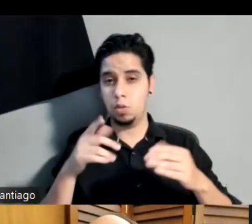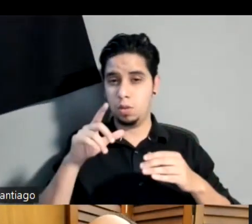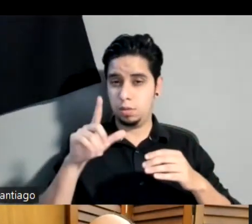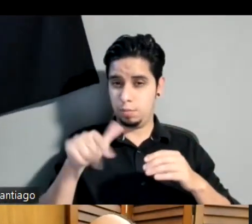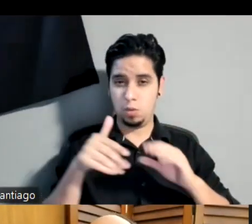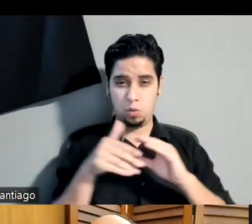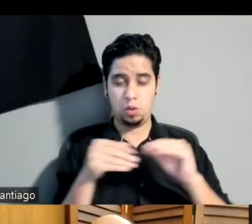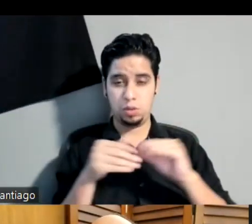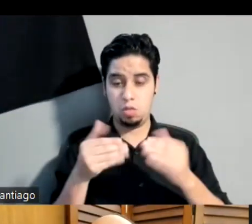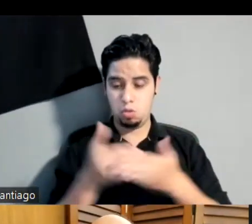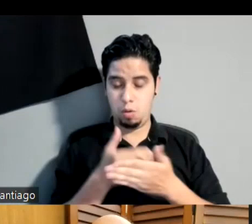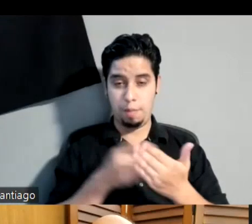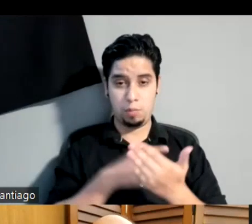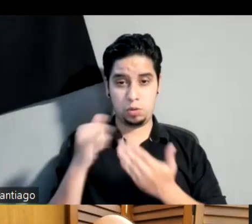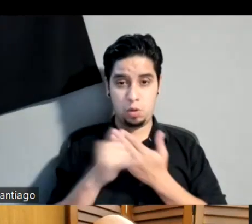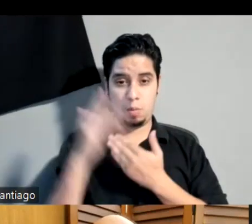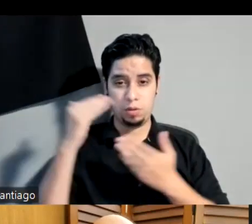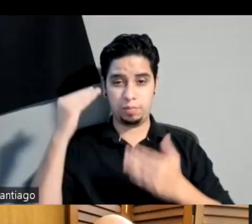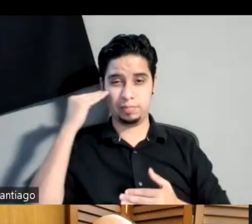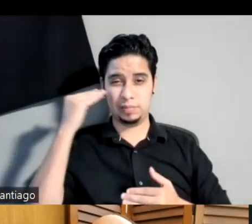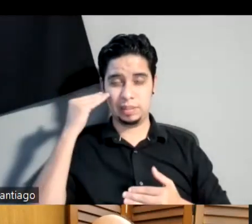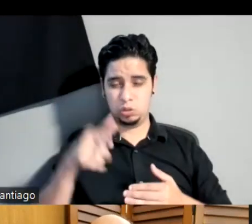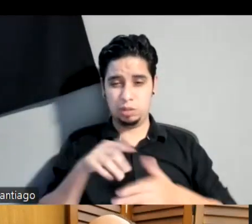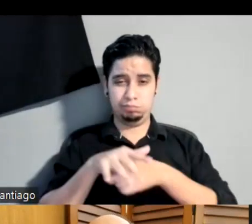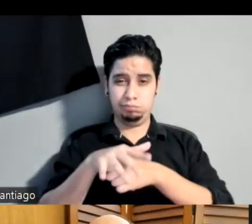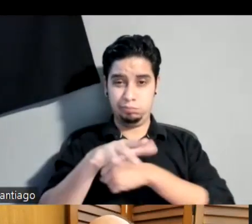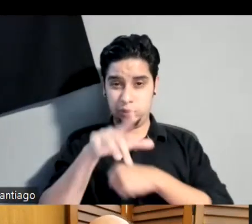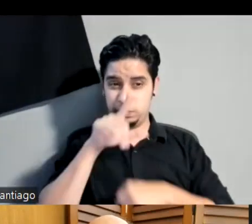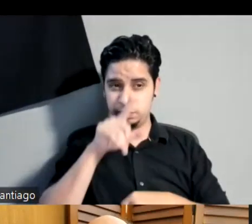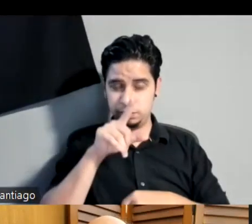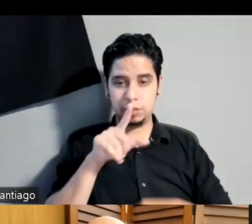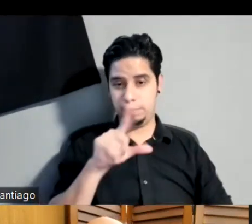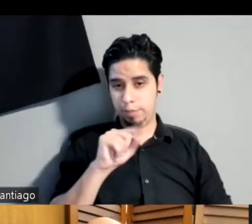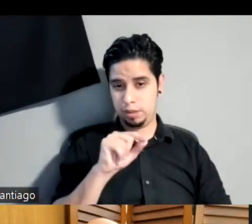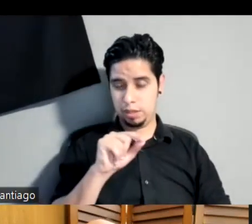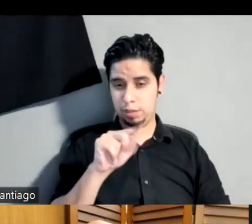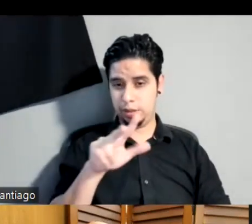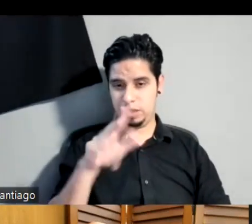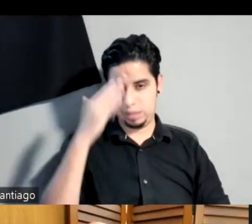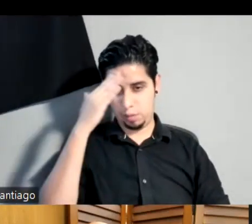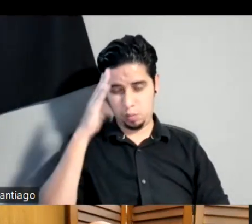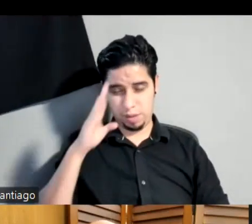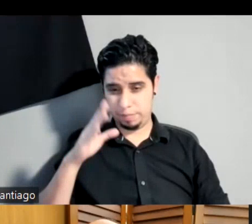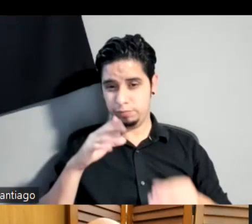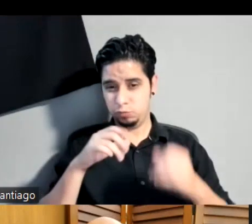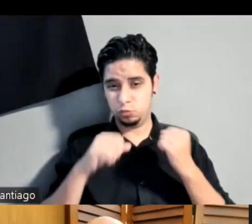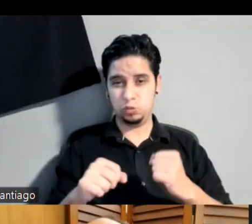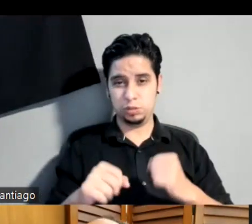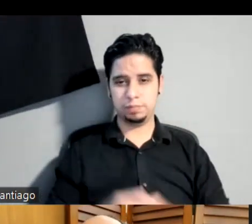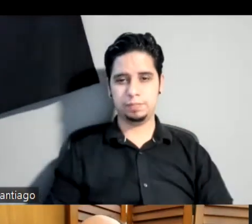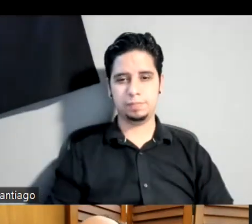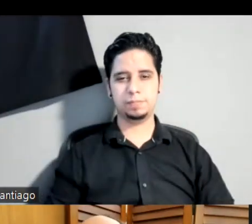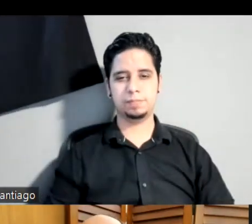vengan nuevos proyectos, porque yo sé que ahí esta agenda está ahí, mira. Y 2023 sé que va a estar peposa.